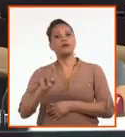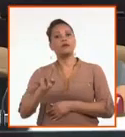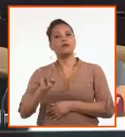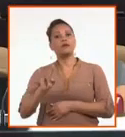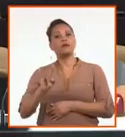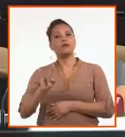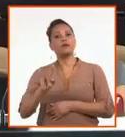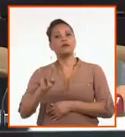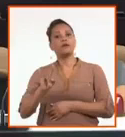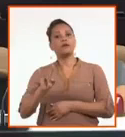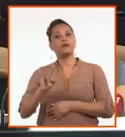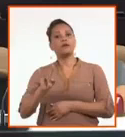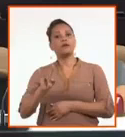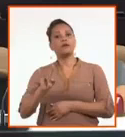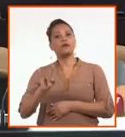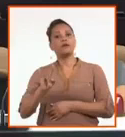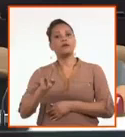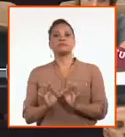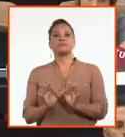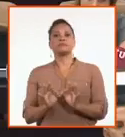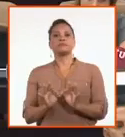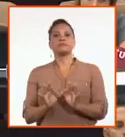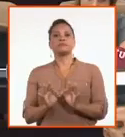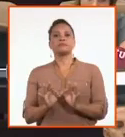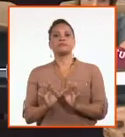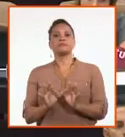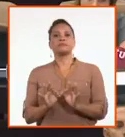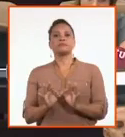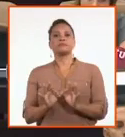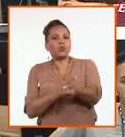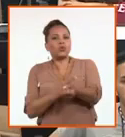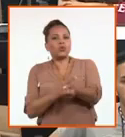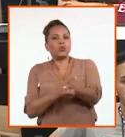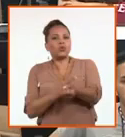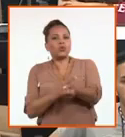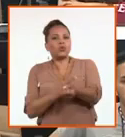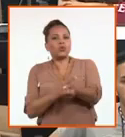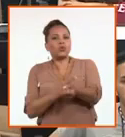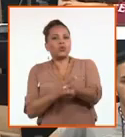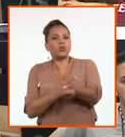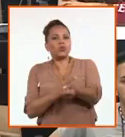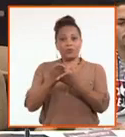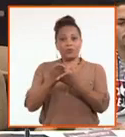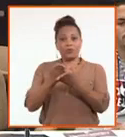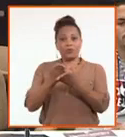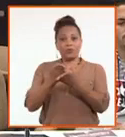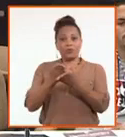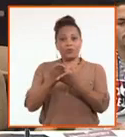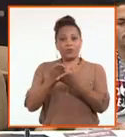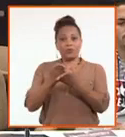está así indisolublemente ligado a las tradiciones patrióticas de los estudiantes en Cuba y al ejemplo